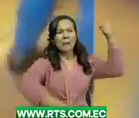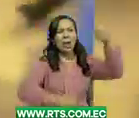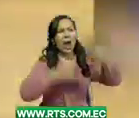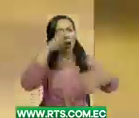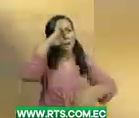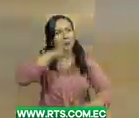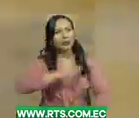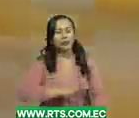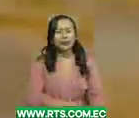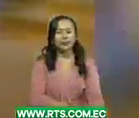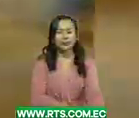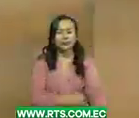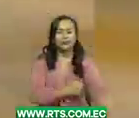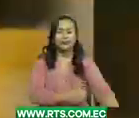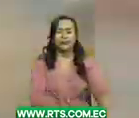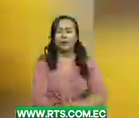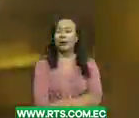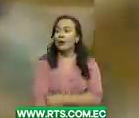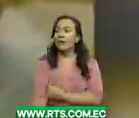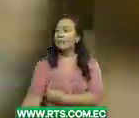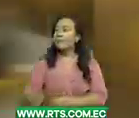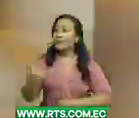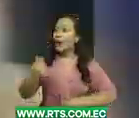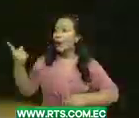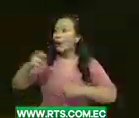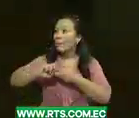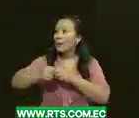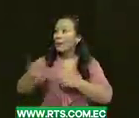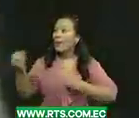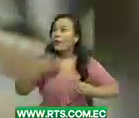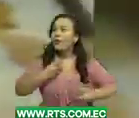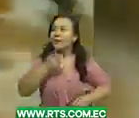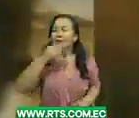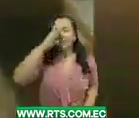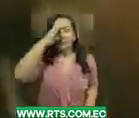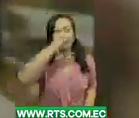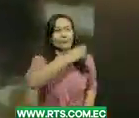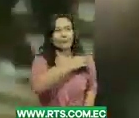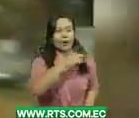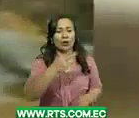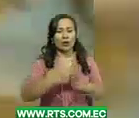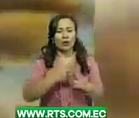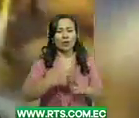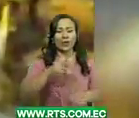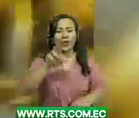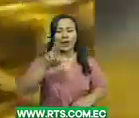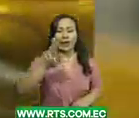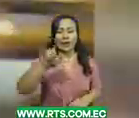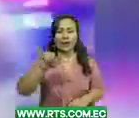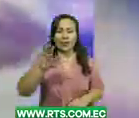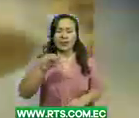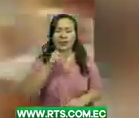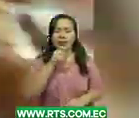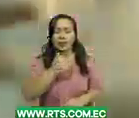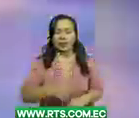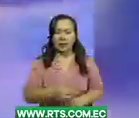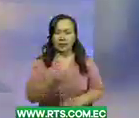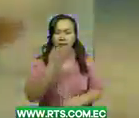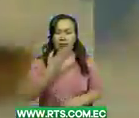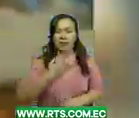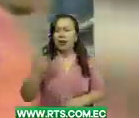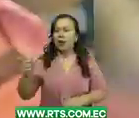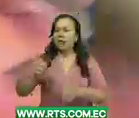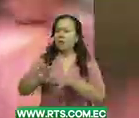momento. Los antecedentes los relató el mayor Max Molina del distrito Quitumbe. El oficial dijo que